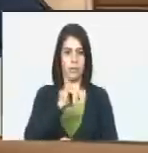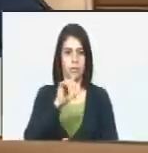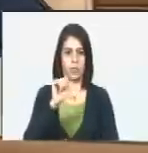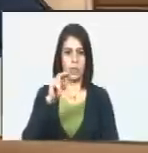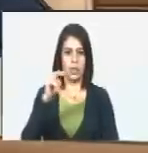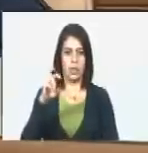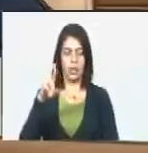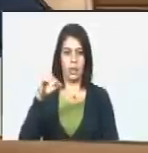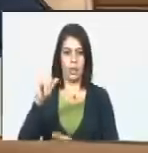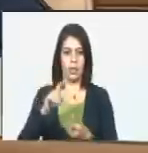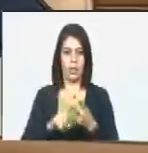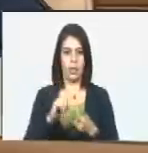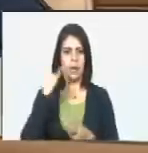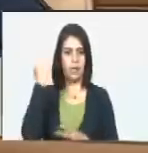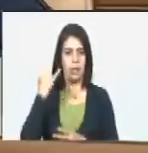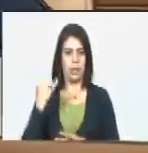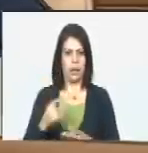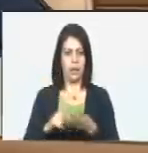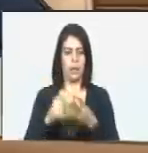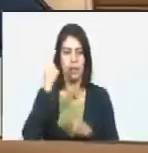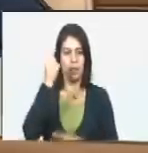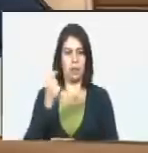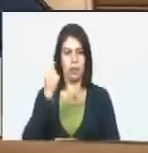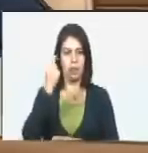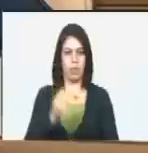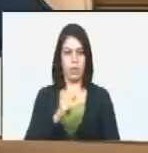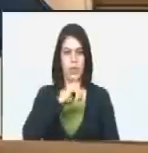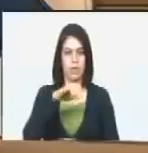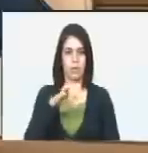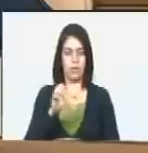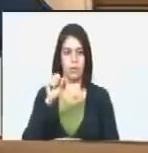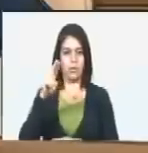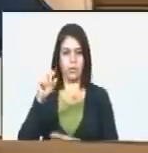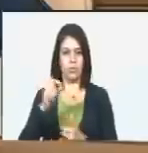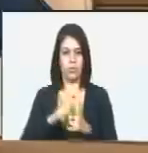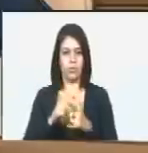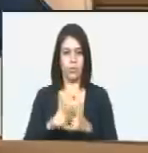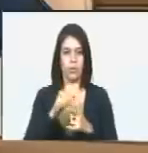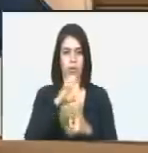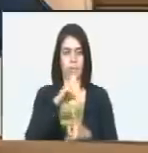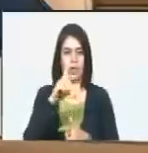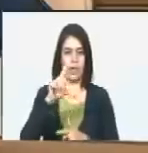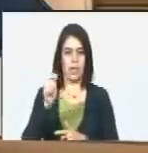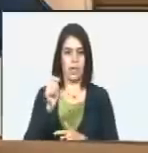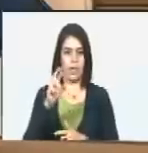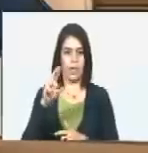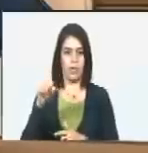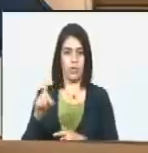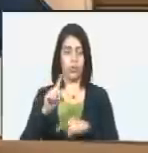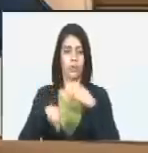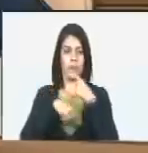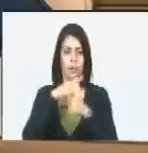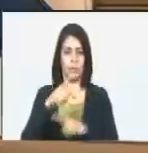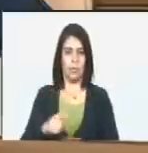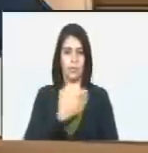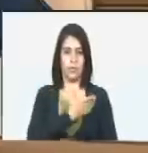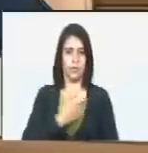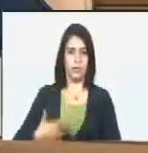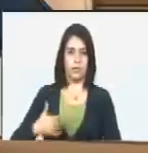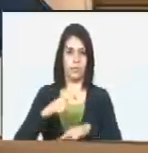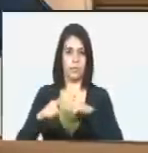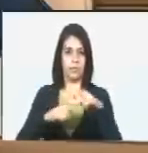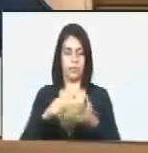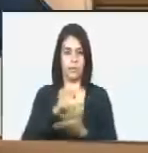Iris Varela y los diputados Jesús Suárez Chourio y Edgardo Ramírez. A continuación, el presidente ordenó dar lectura a